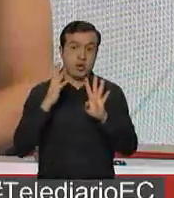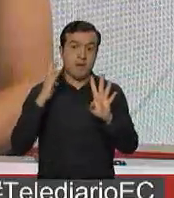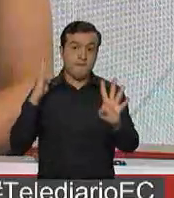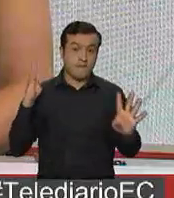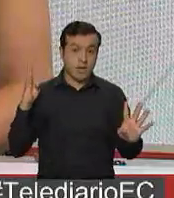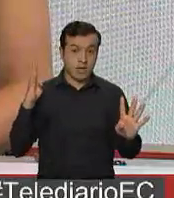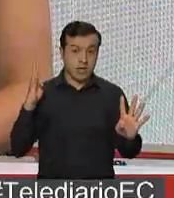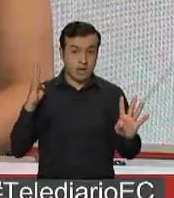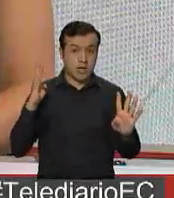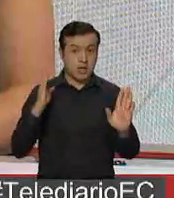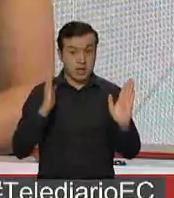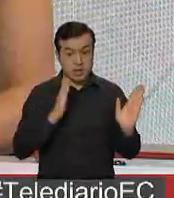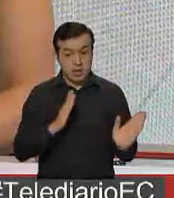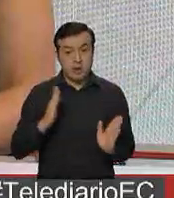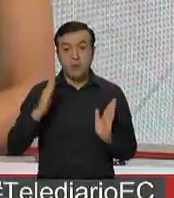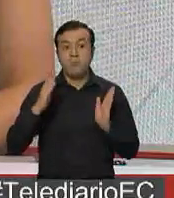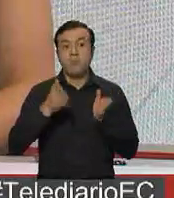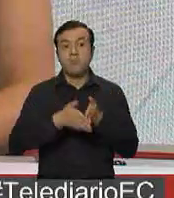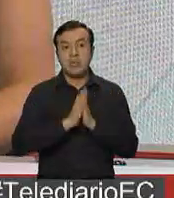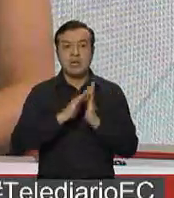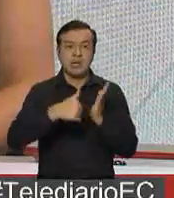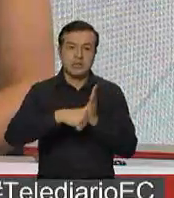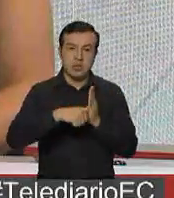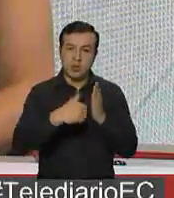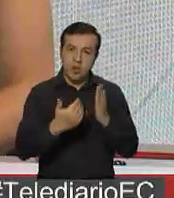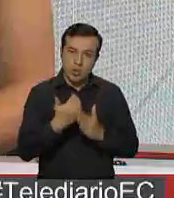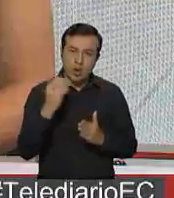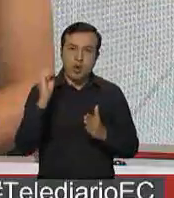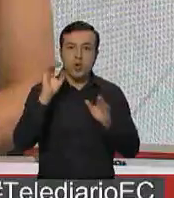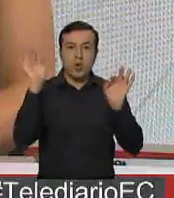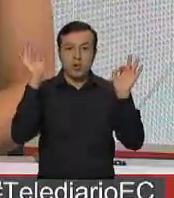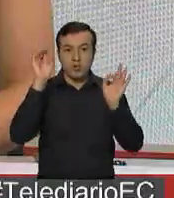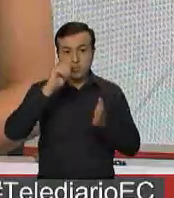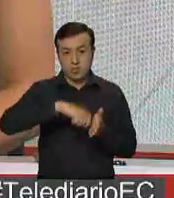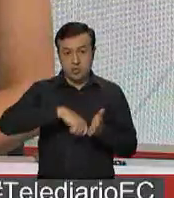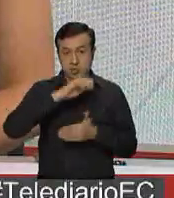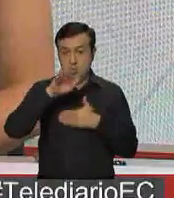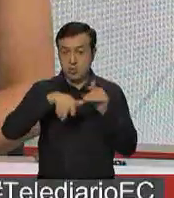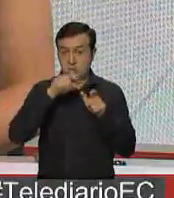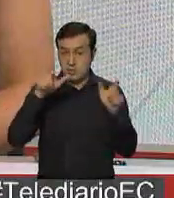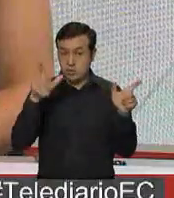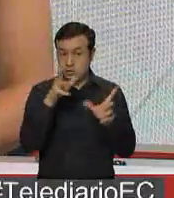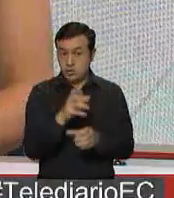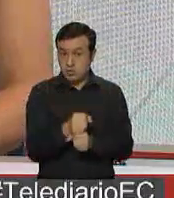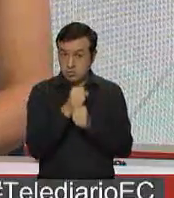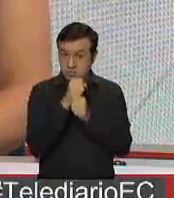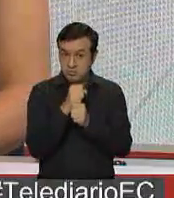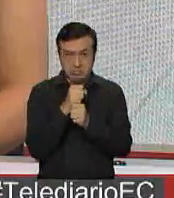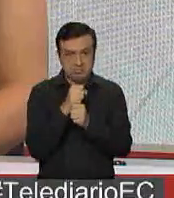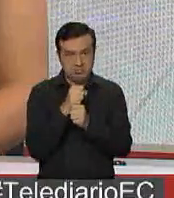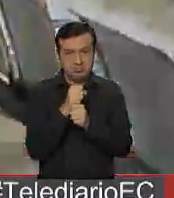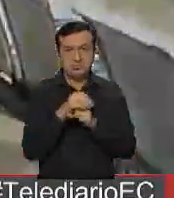hacer trámites como cedulación y firma electrónica. Sin embargo, no todos toman las medidas de bioseguridad.